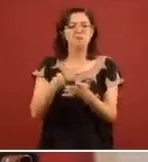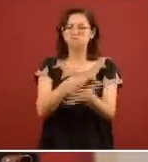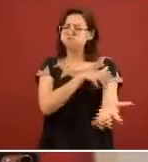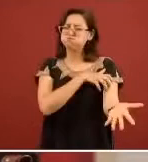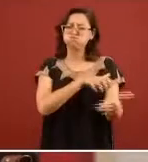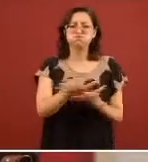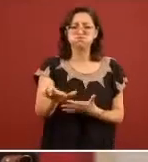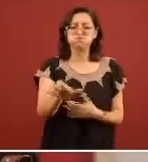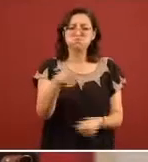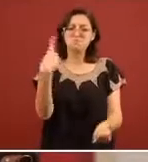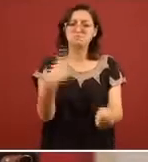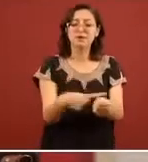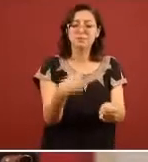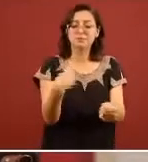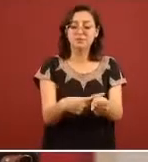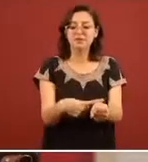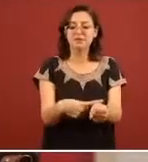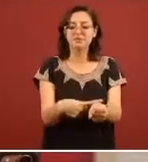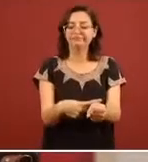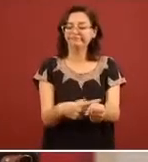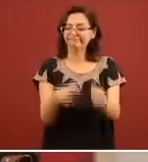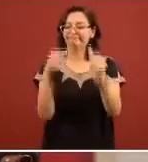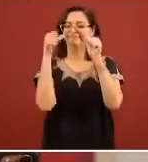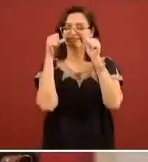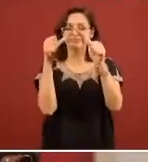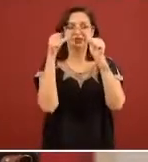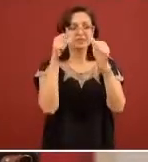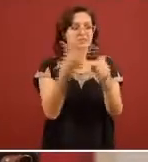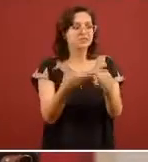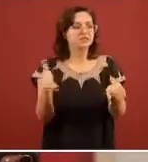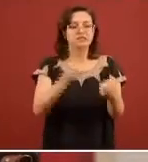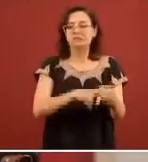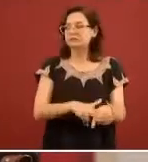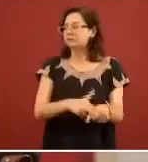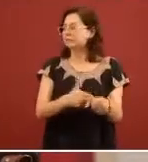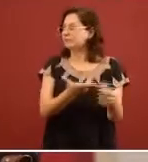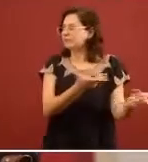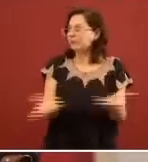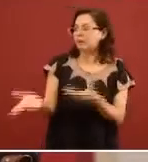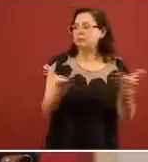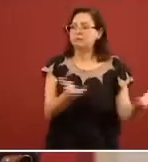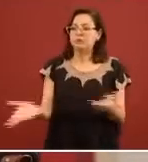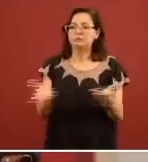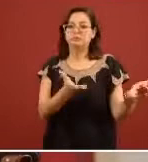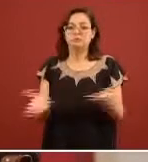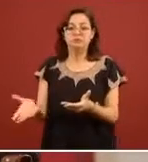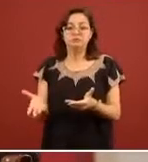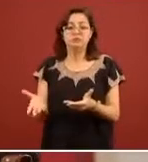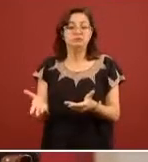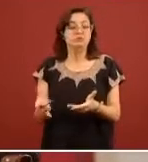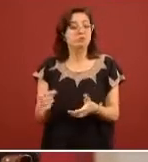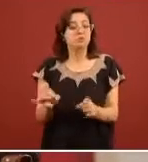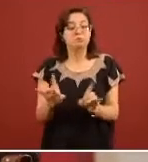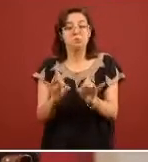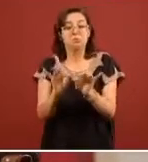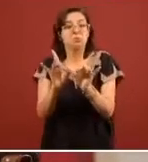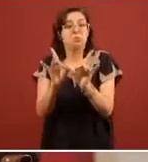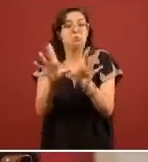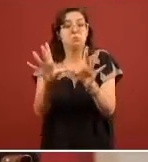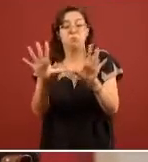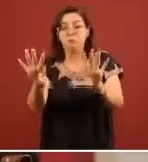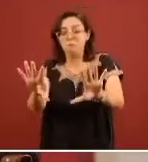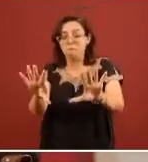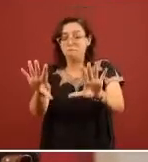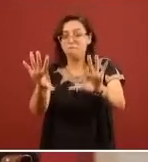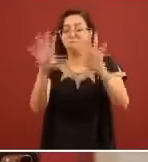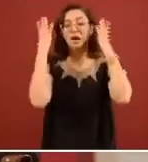de casos que necesitan atención hospitalaria. Y esto puede ser tan rápido que obviamente